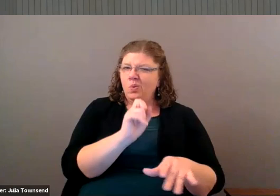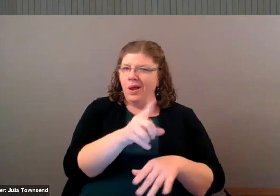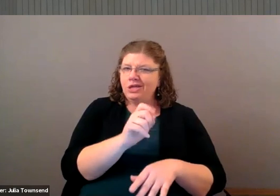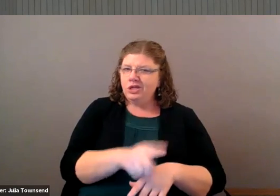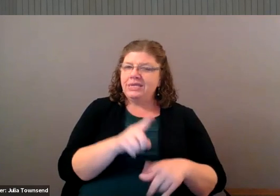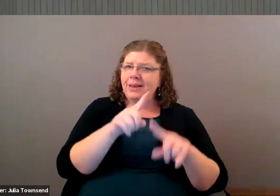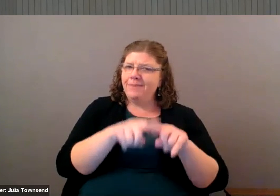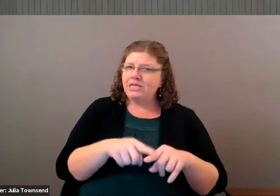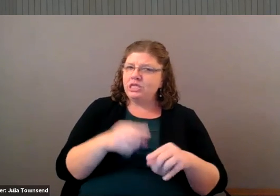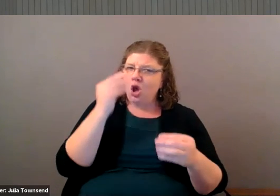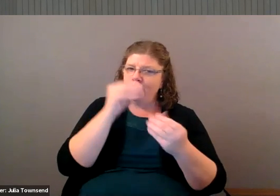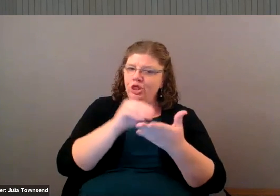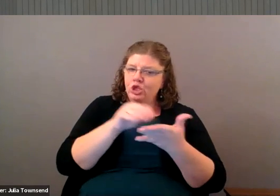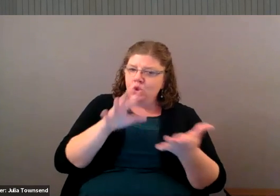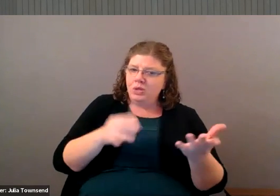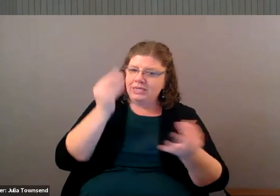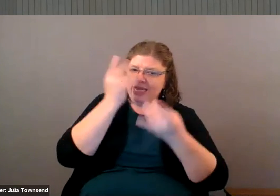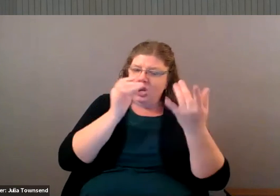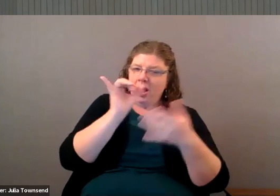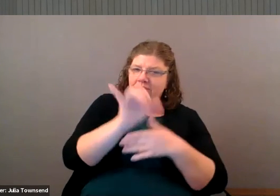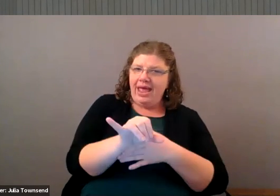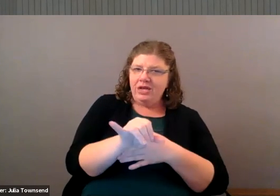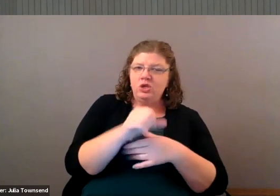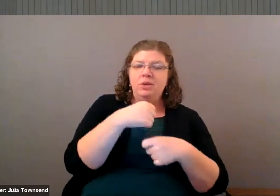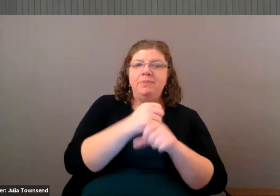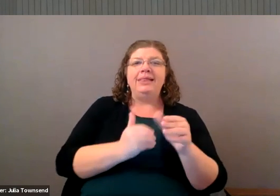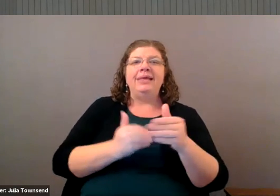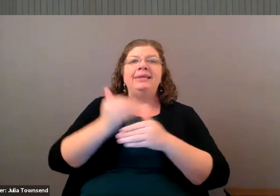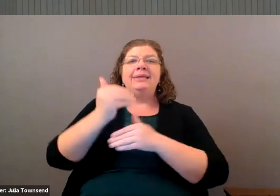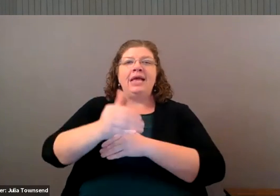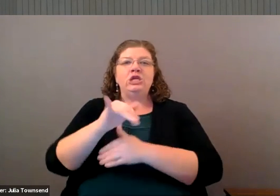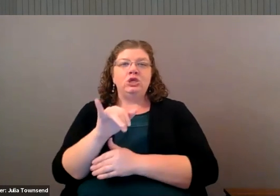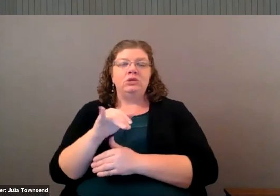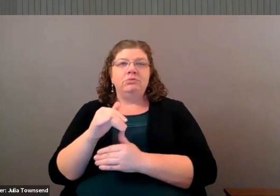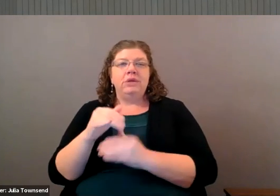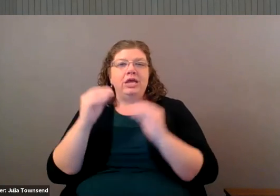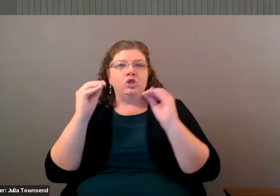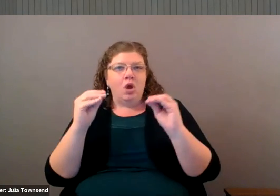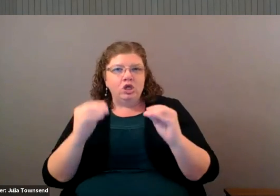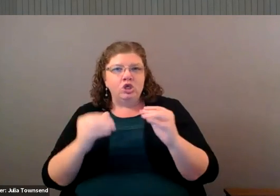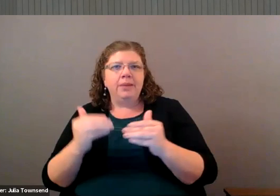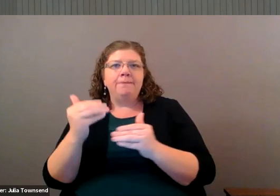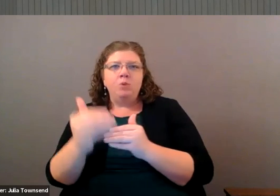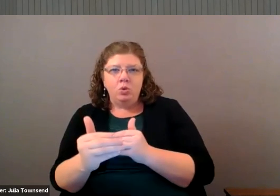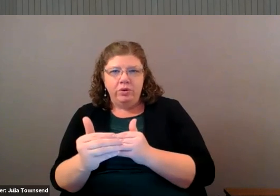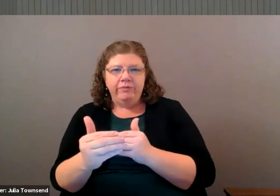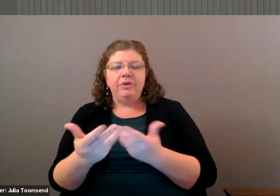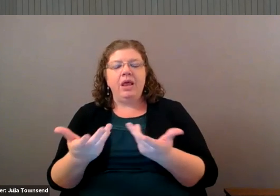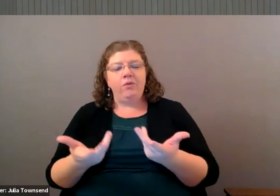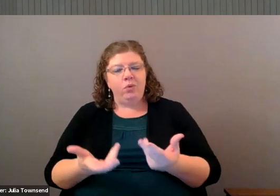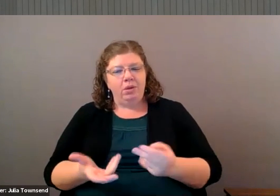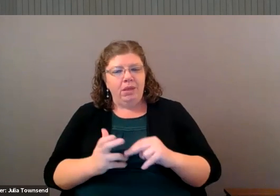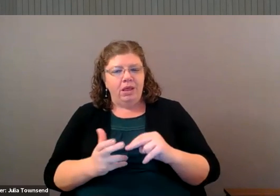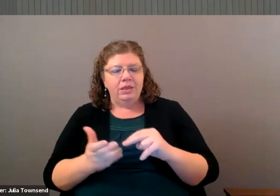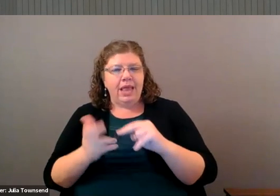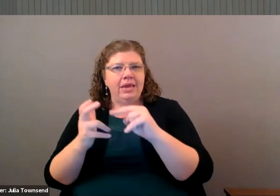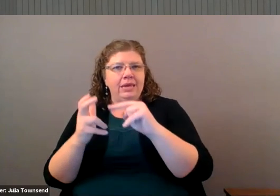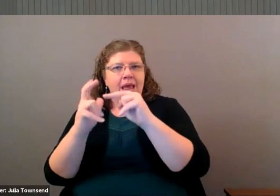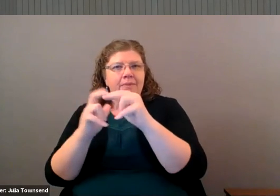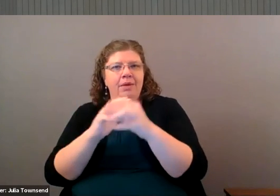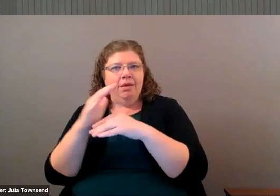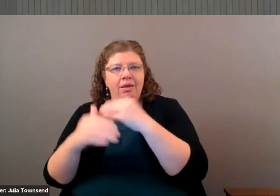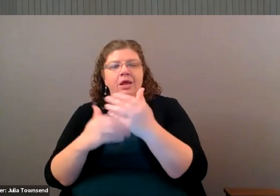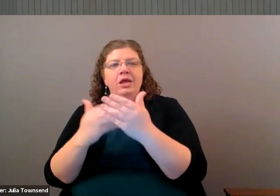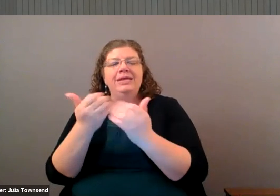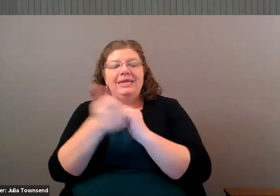esté pensando el estudiante y se puedan hacer el siguiente movimiento de instrucción. Y si se construye esto sección por sección y lección